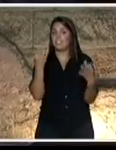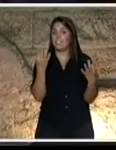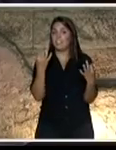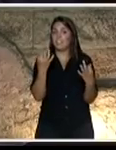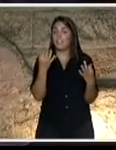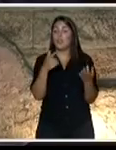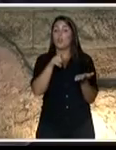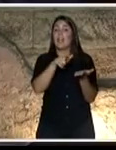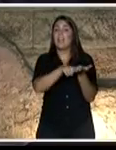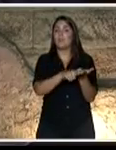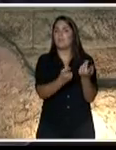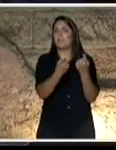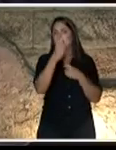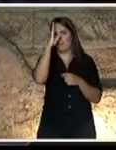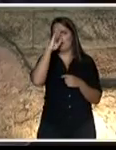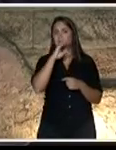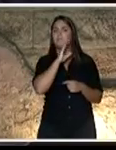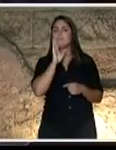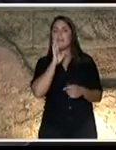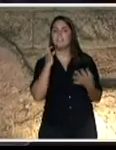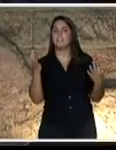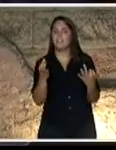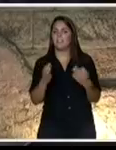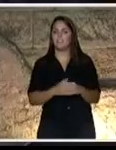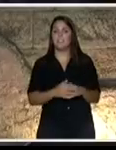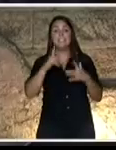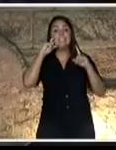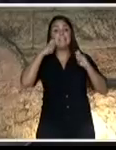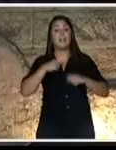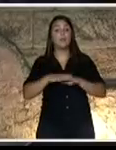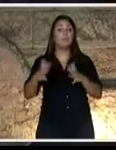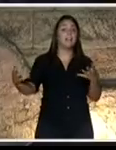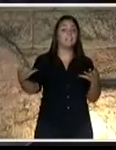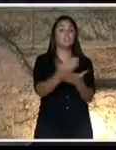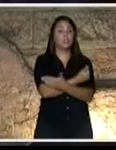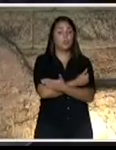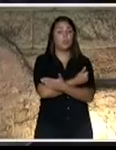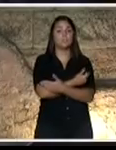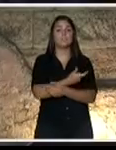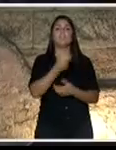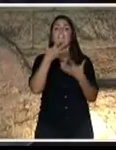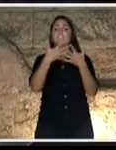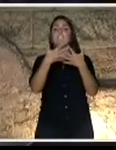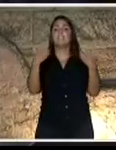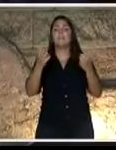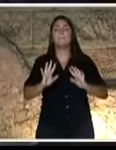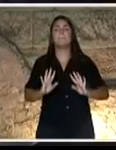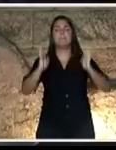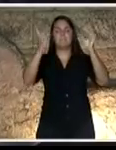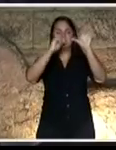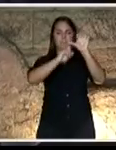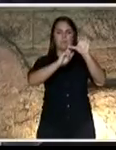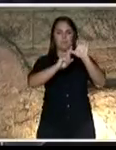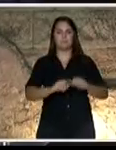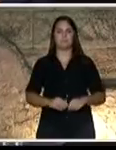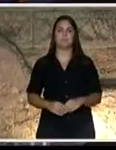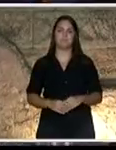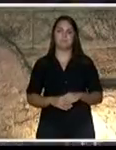me enseñaron mis padres. Es salud para todos. Soy di patos. ¡Viva Extremadura!